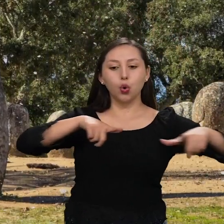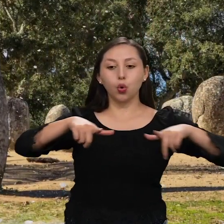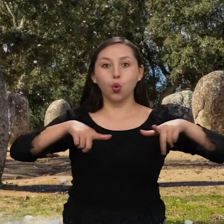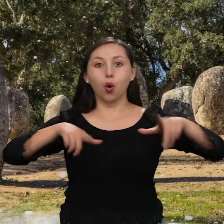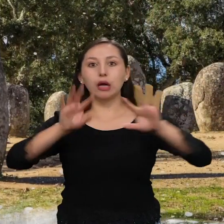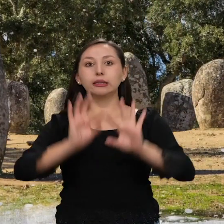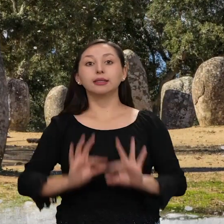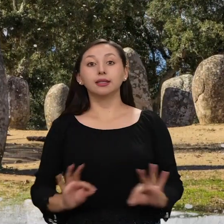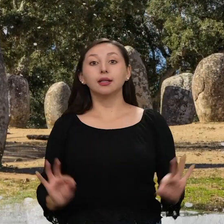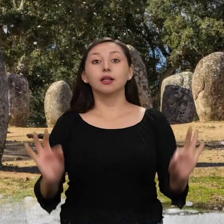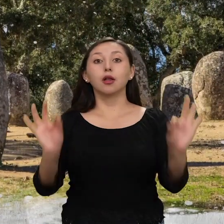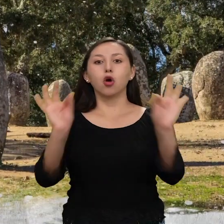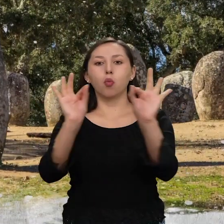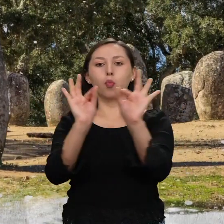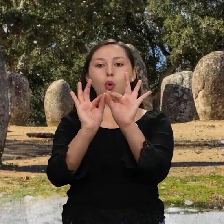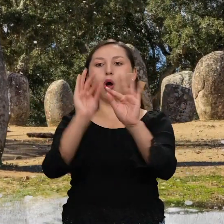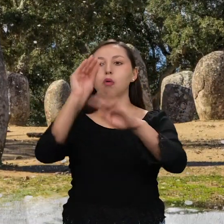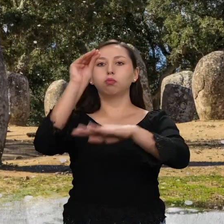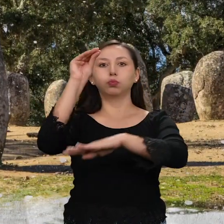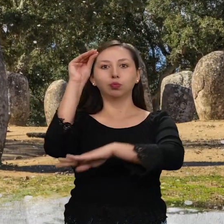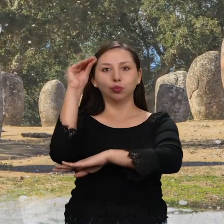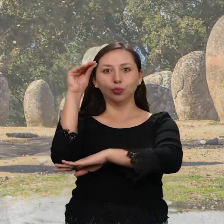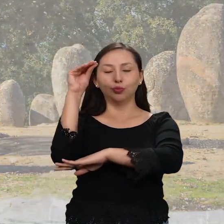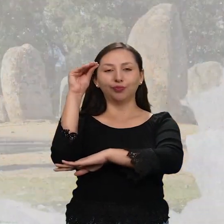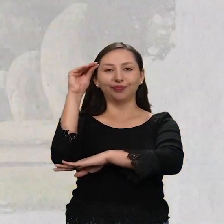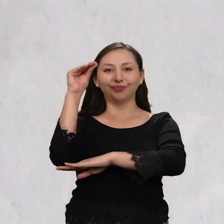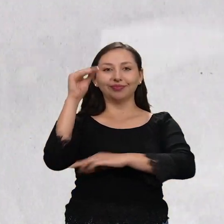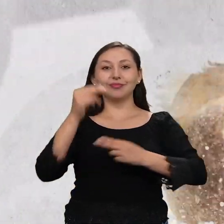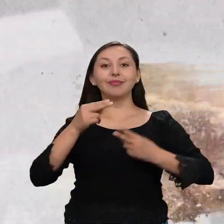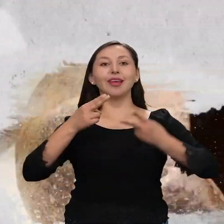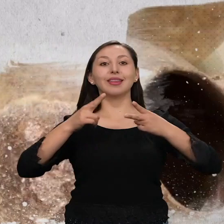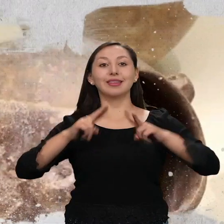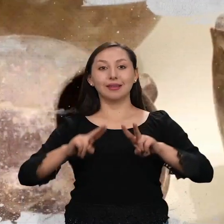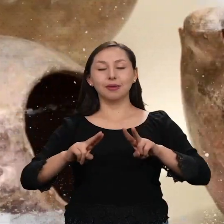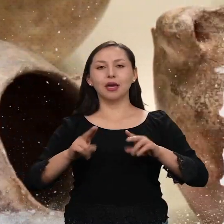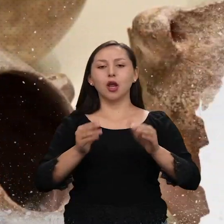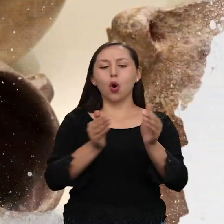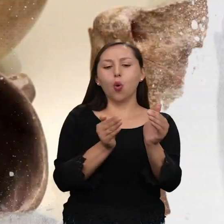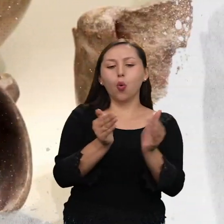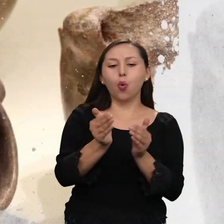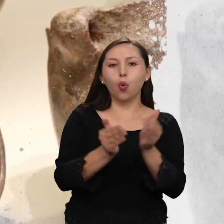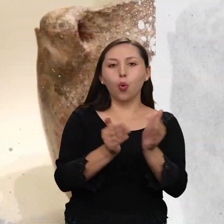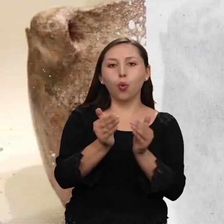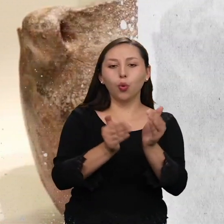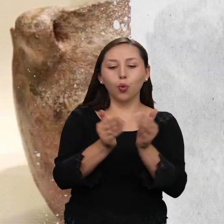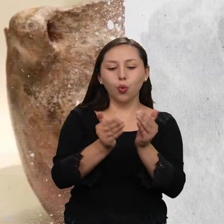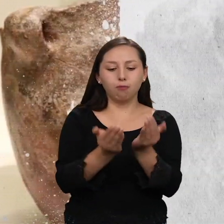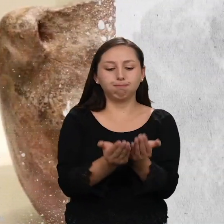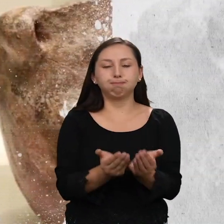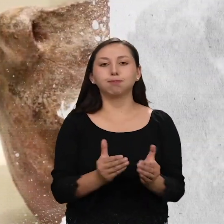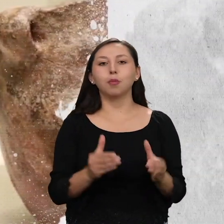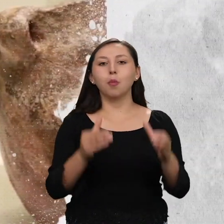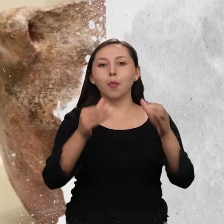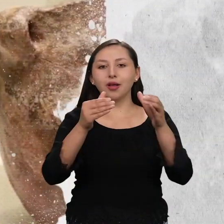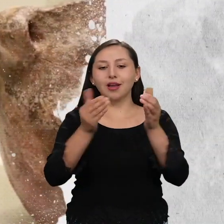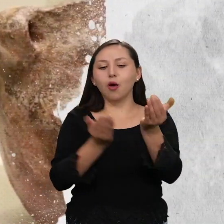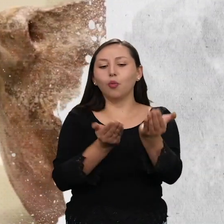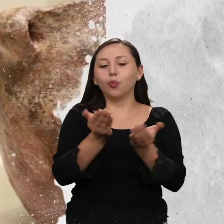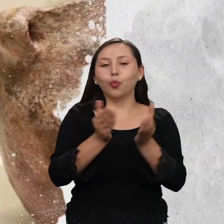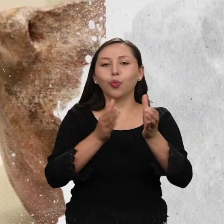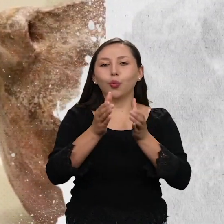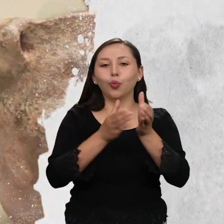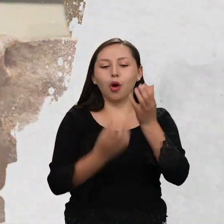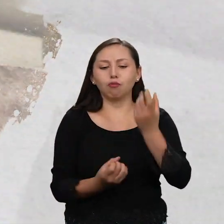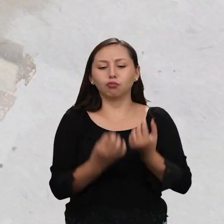sagrados. Por otro lado, surgió la alfarería, mediante la cual elaboraron recipientes o vasijas de